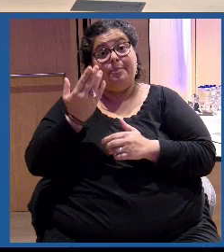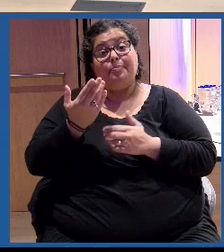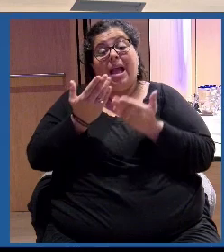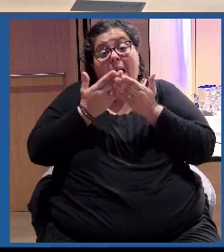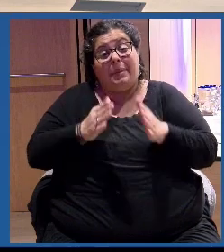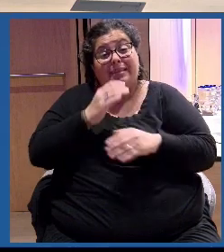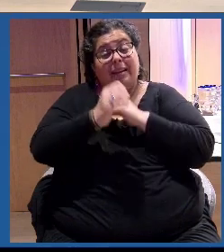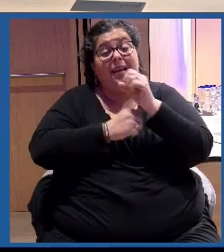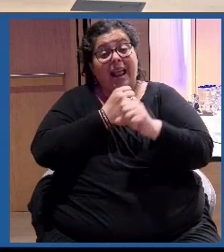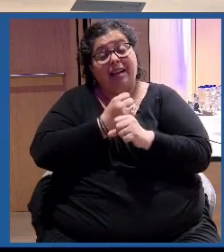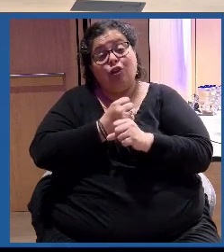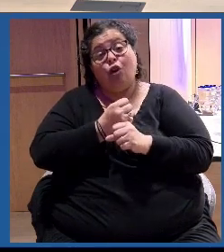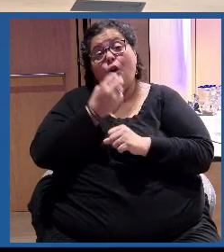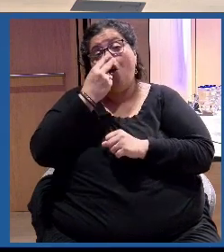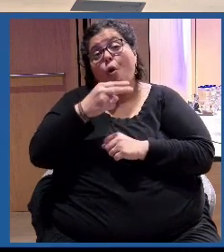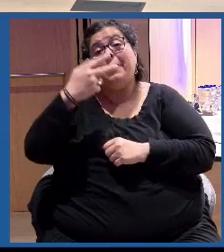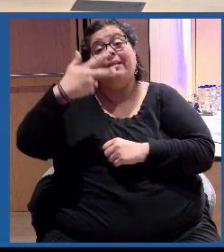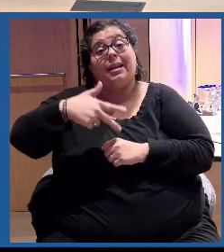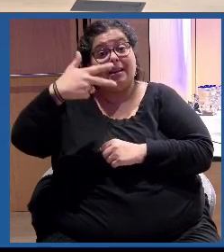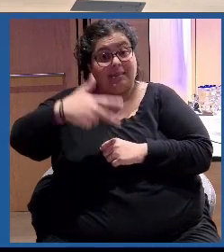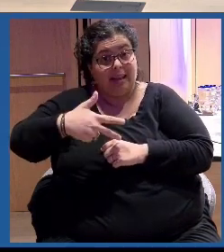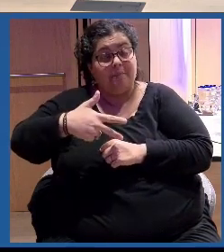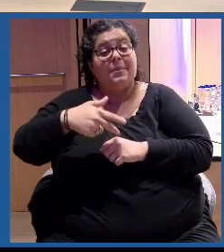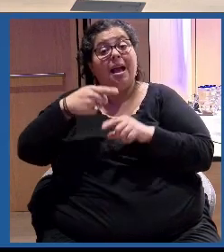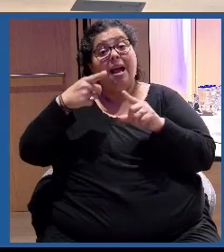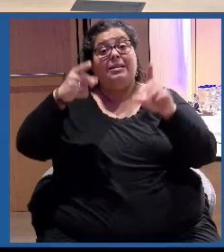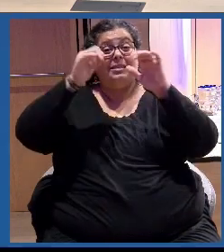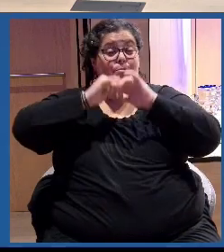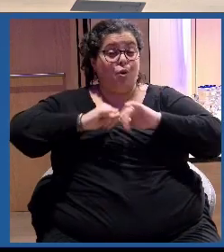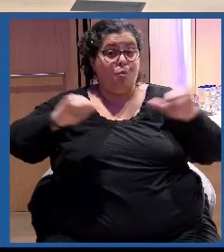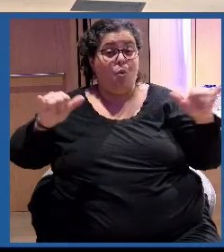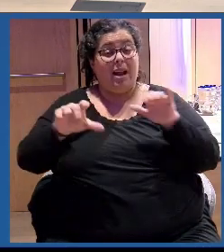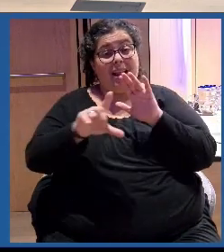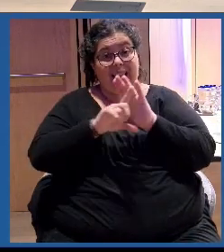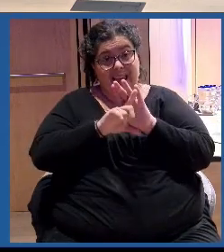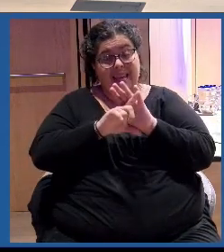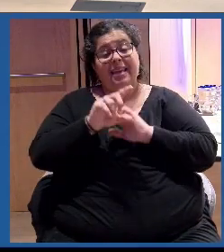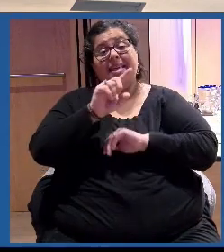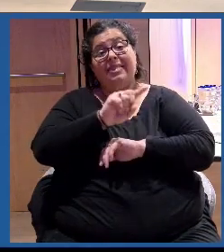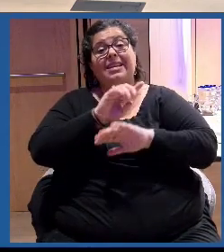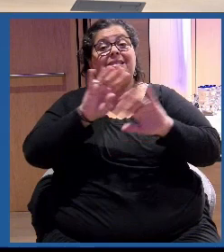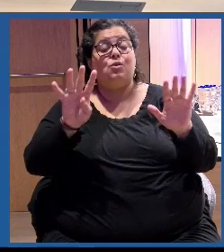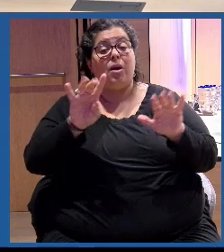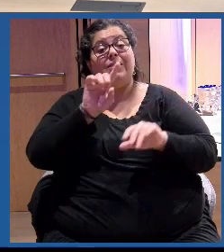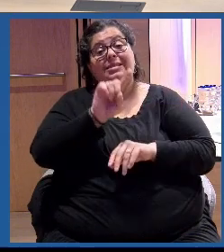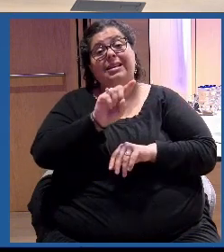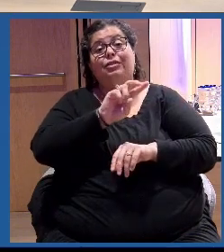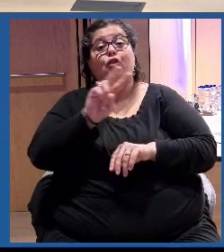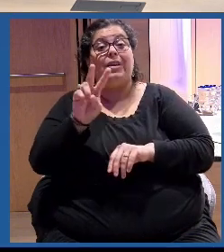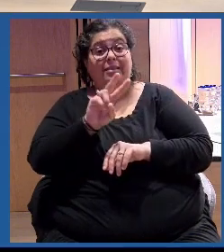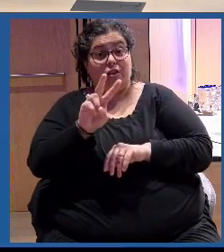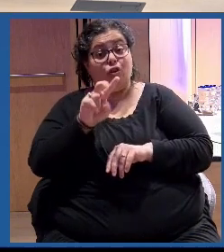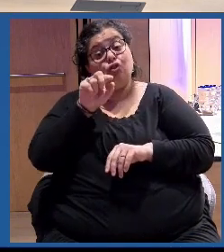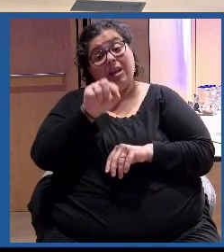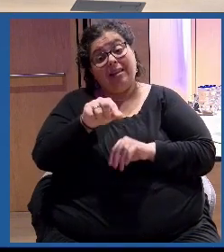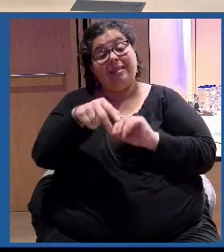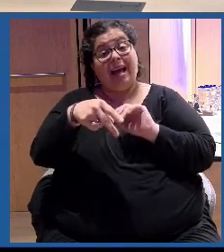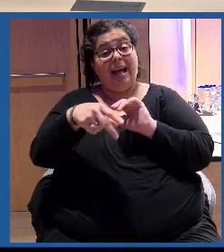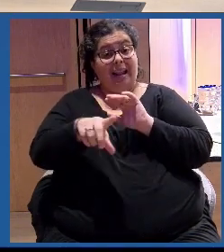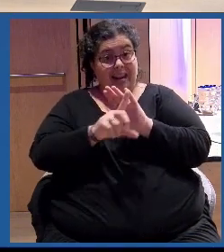año 2013, se promulga la Ley 19122, que es la que